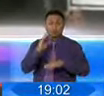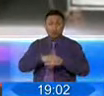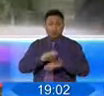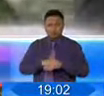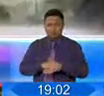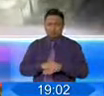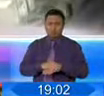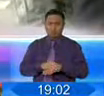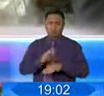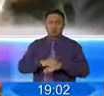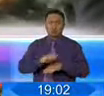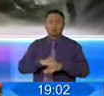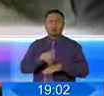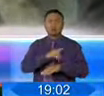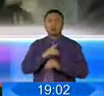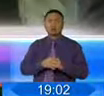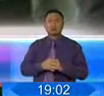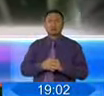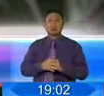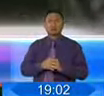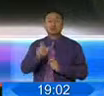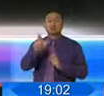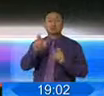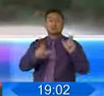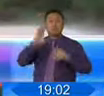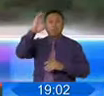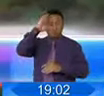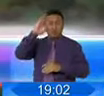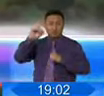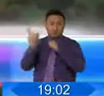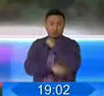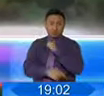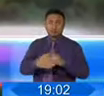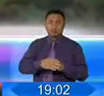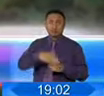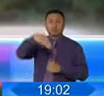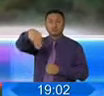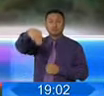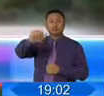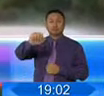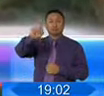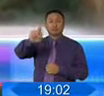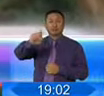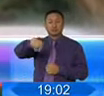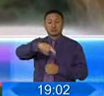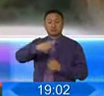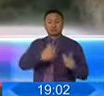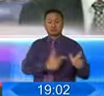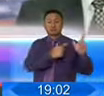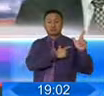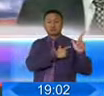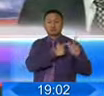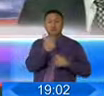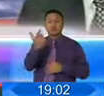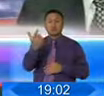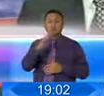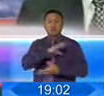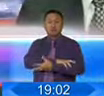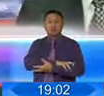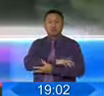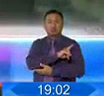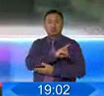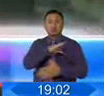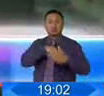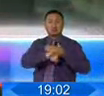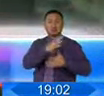afectado por cómo se sancionó a los supuestos golpistas. Max Marín, militar en servicio pasivo del ejército, estuvo tras las